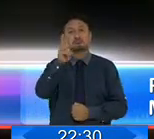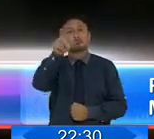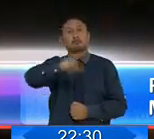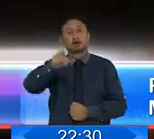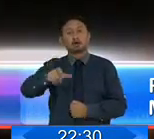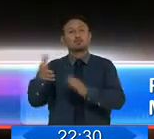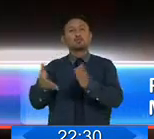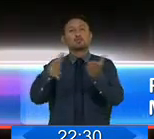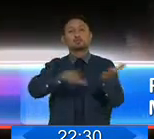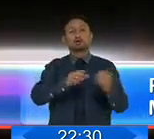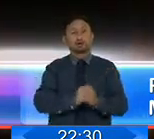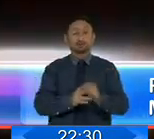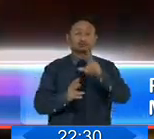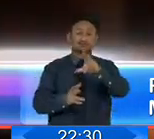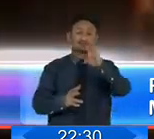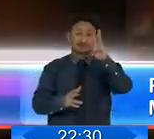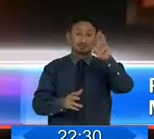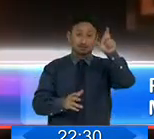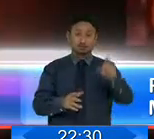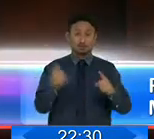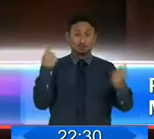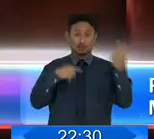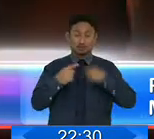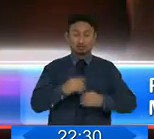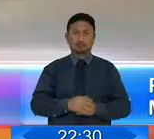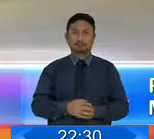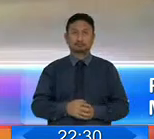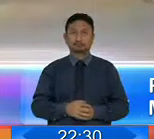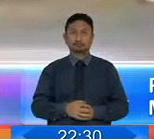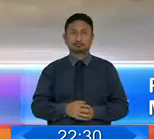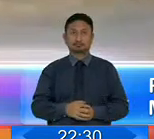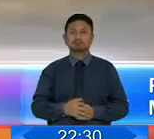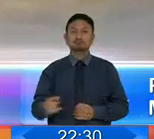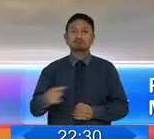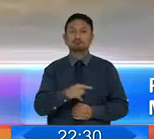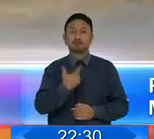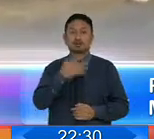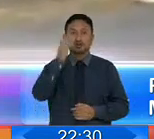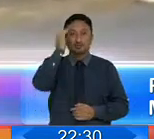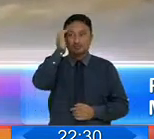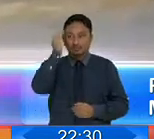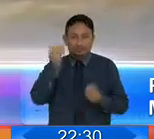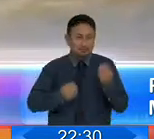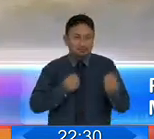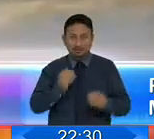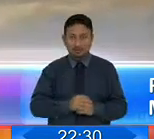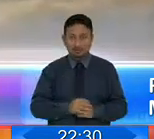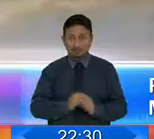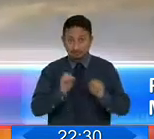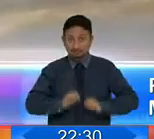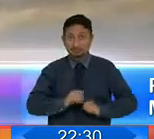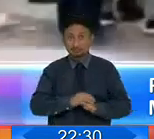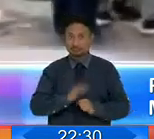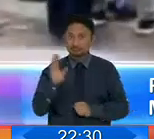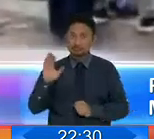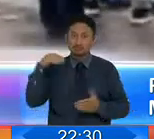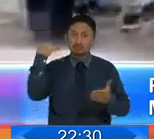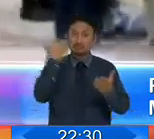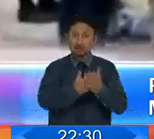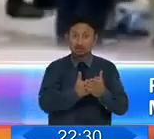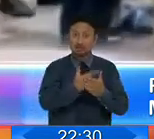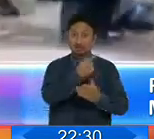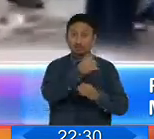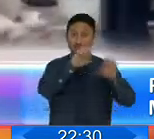personas fallecidas y más de 36 heridos. Su desesperación e incertidumbre los hizo que acudieran hasta la terminal